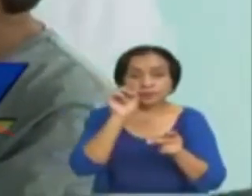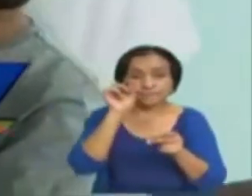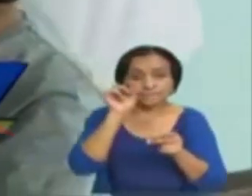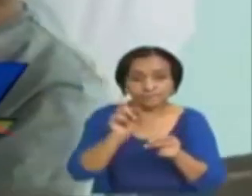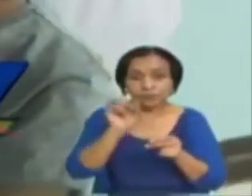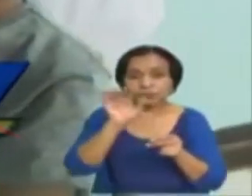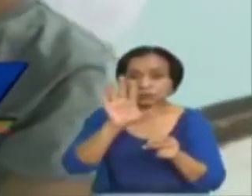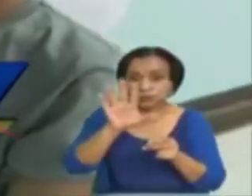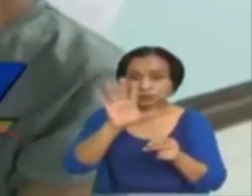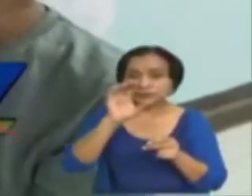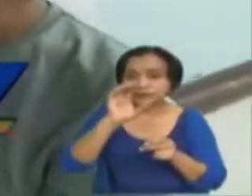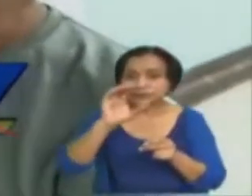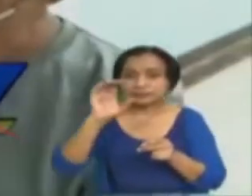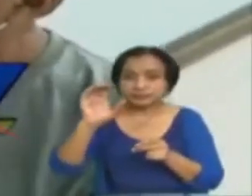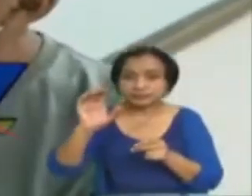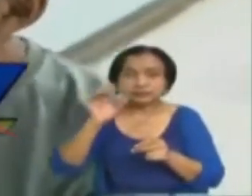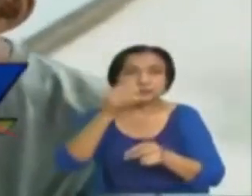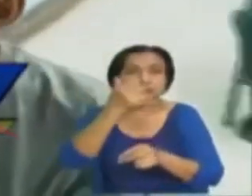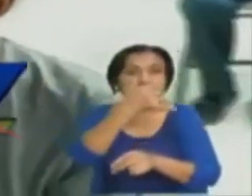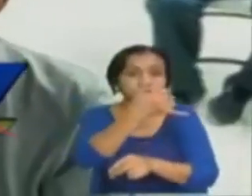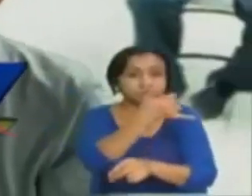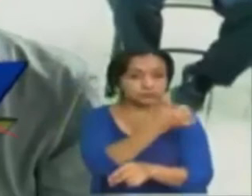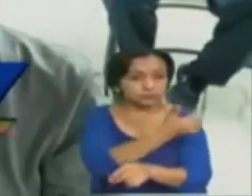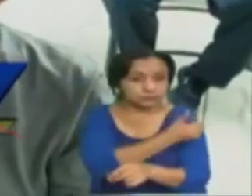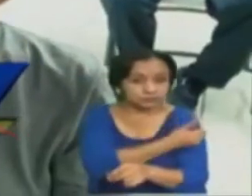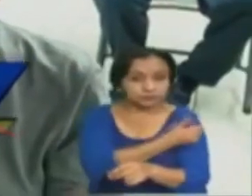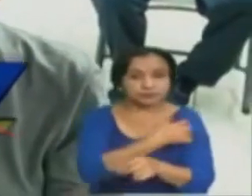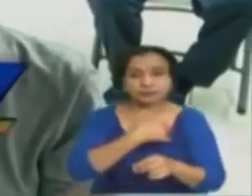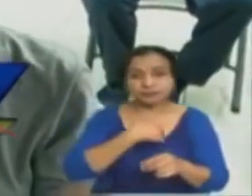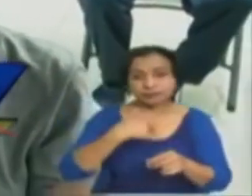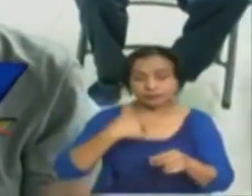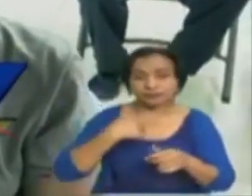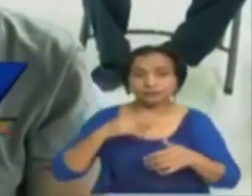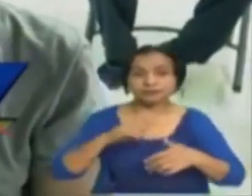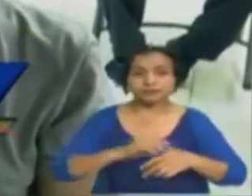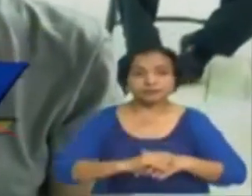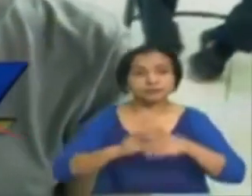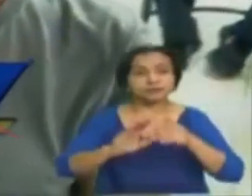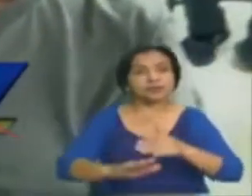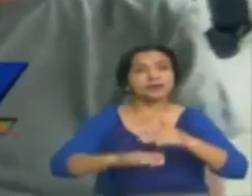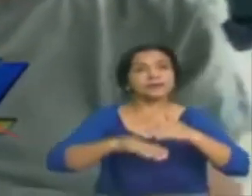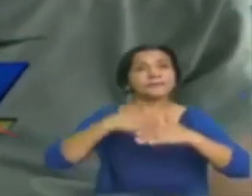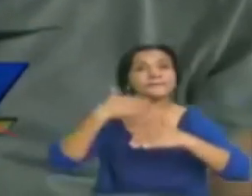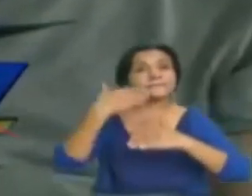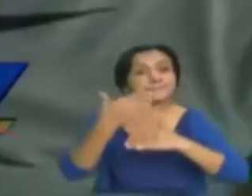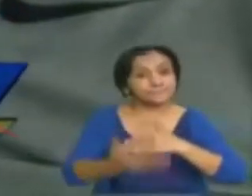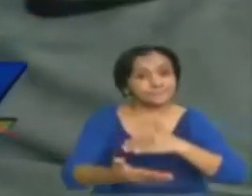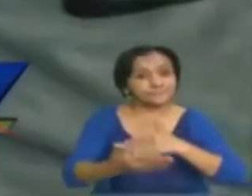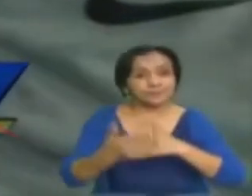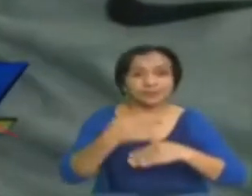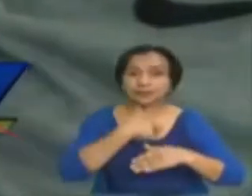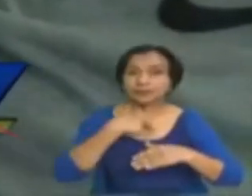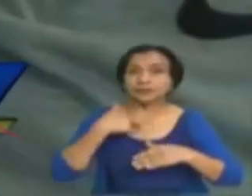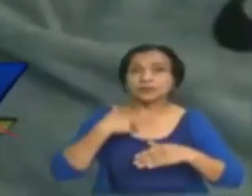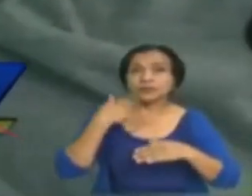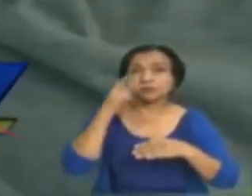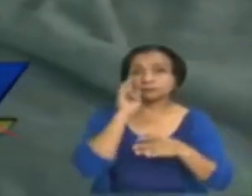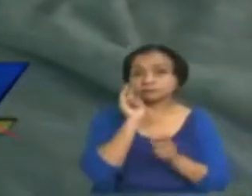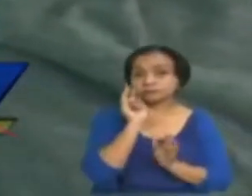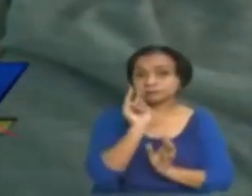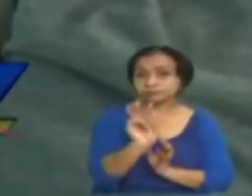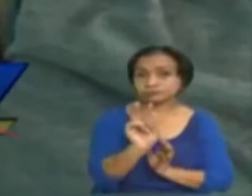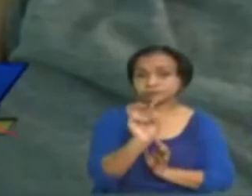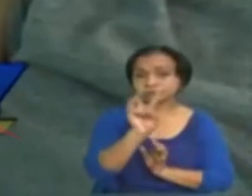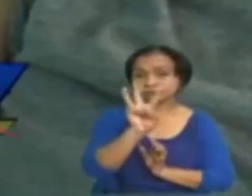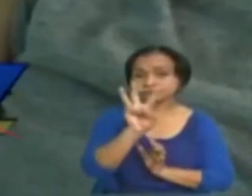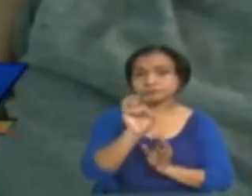aplicado contra la influenza 54.908 dosis de 190.000 y además el MINSA recibió un donativo de